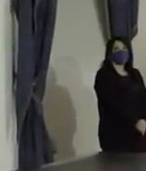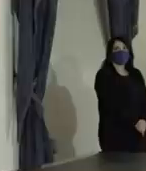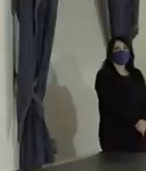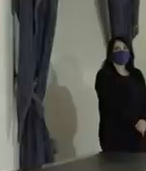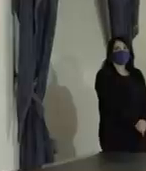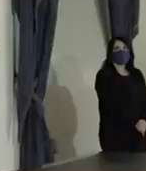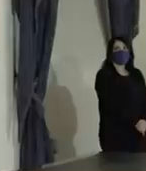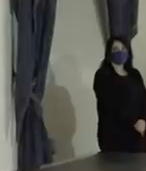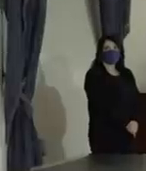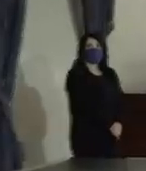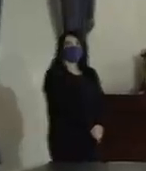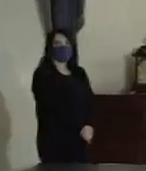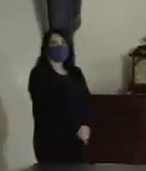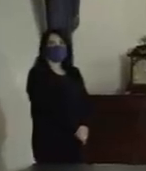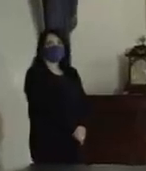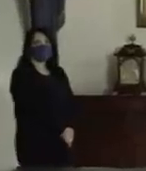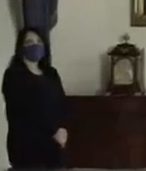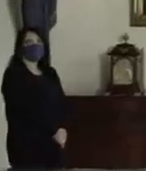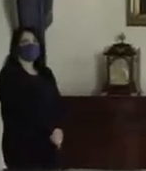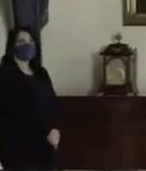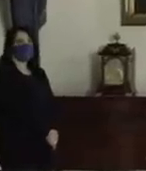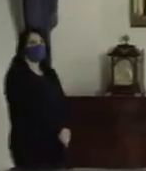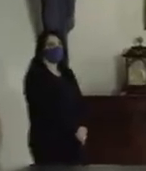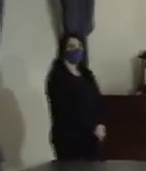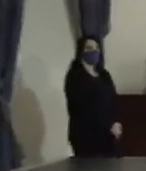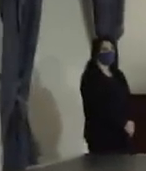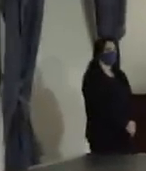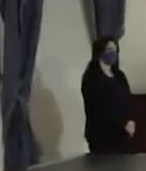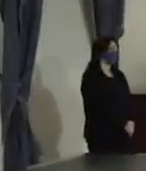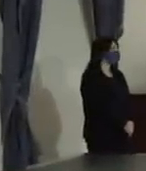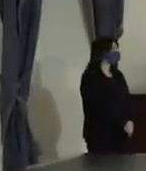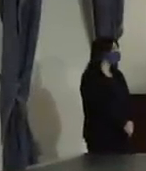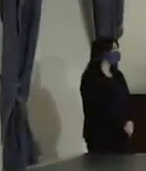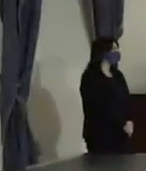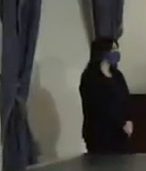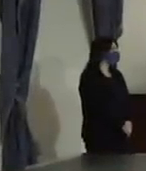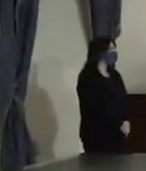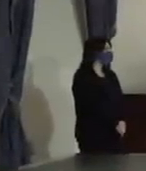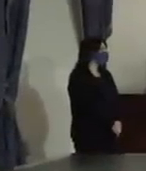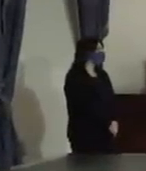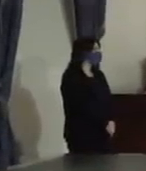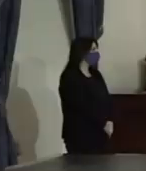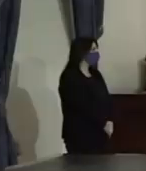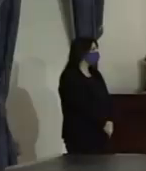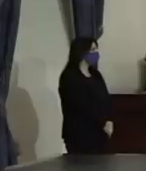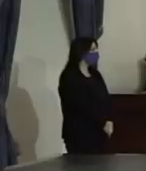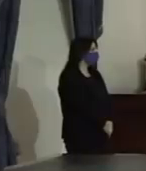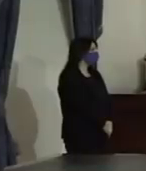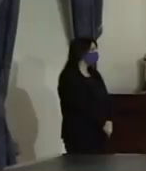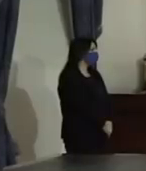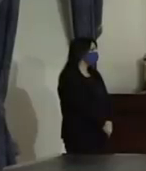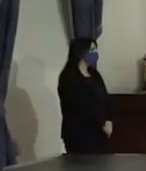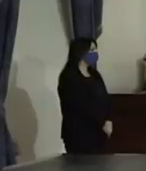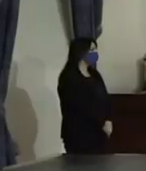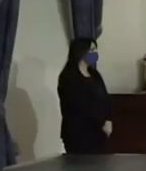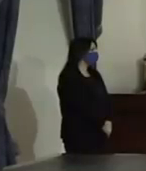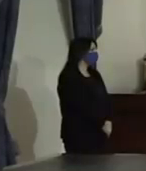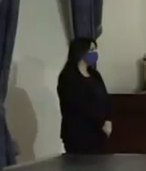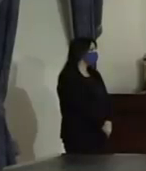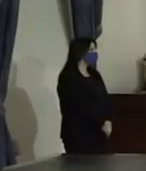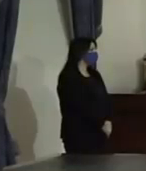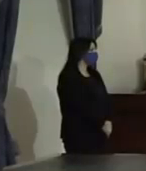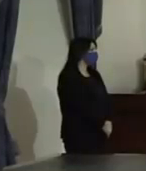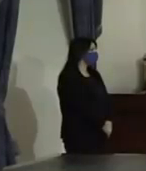la ministra vocera de gobierno. Es el salón azul donde en cualquier minuto aparece el presidente de la República, y está listo